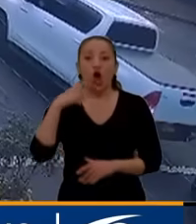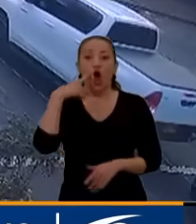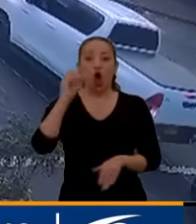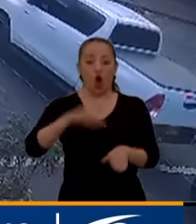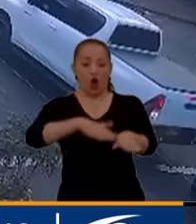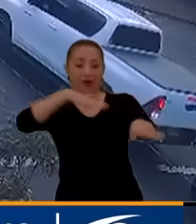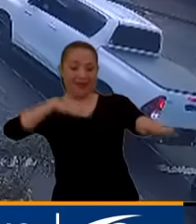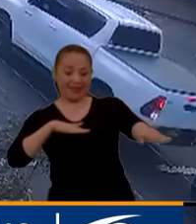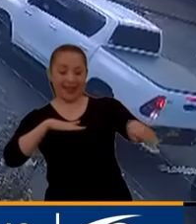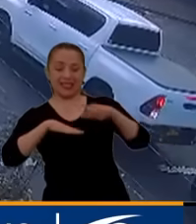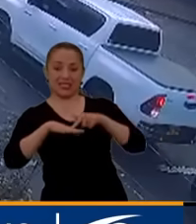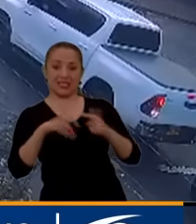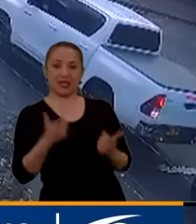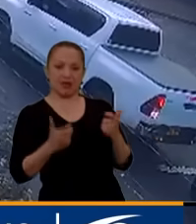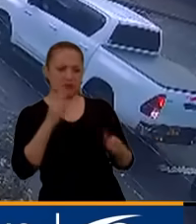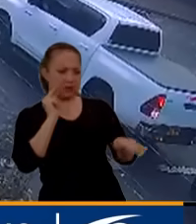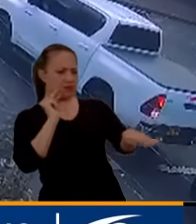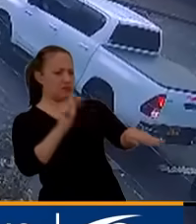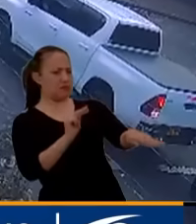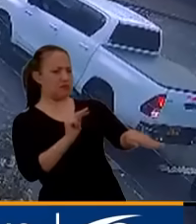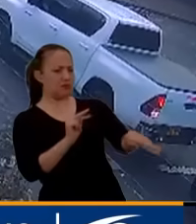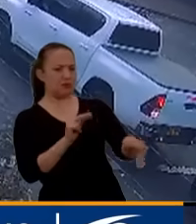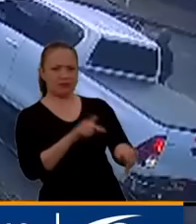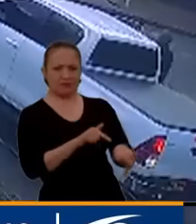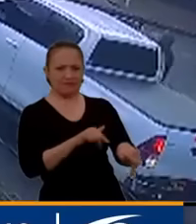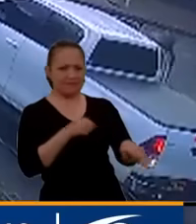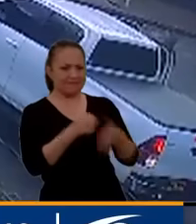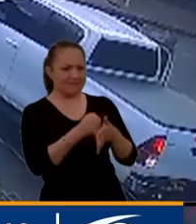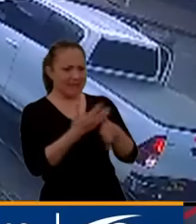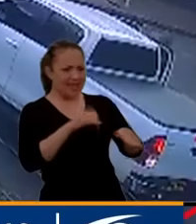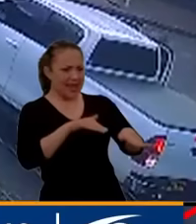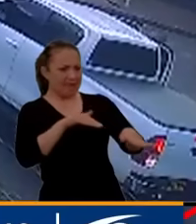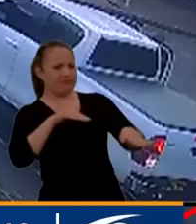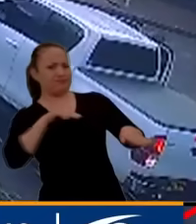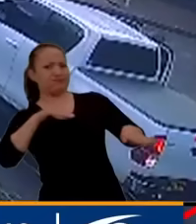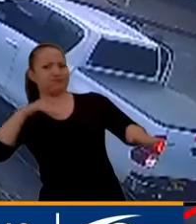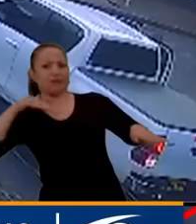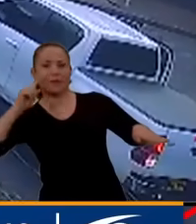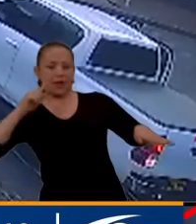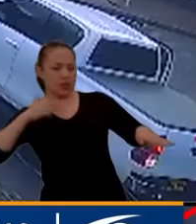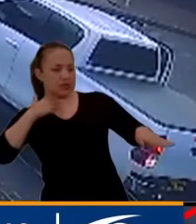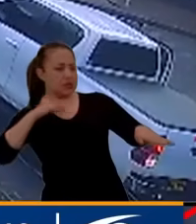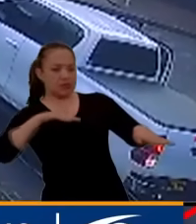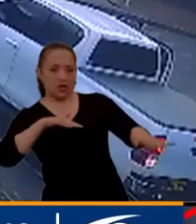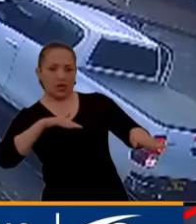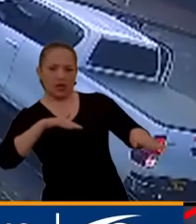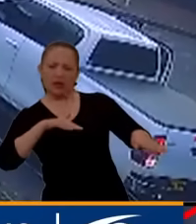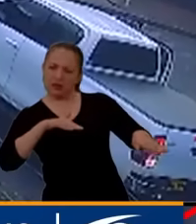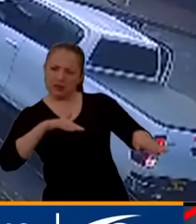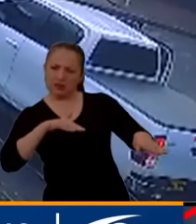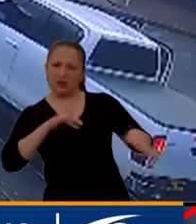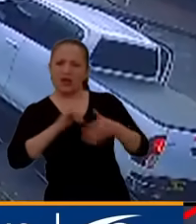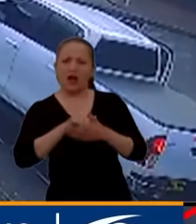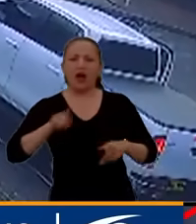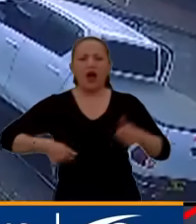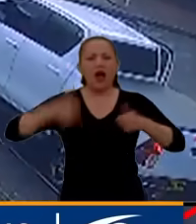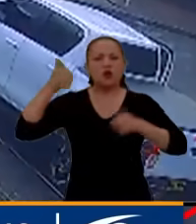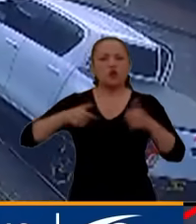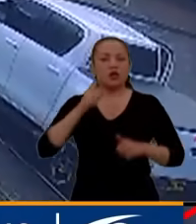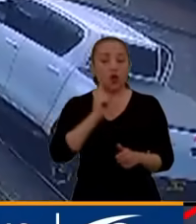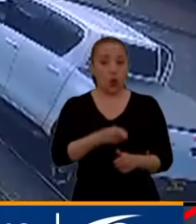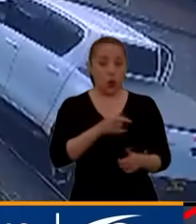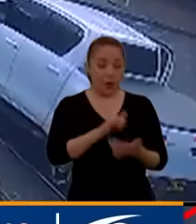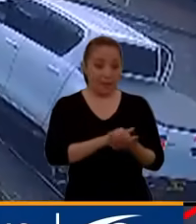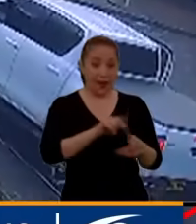encuentra justo atrás, observa lo que sucede e intenta dar reversa, pero se queda allí. Llama la atención de las autoridades que, pese a que